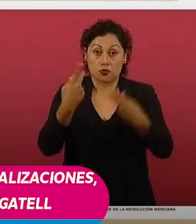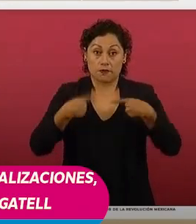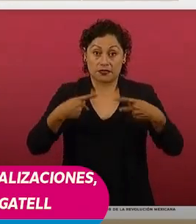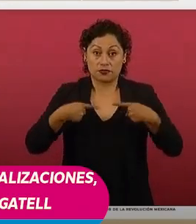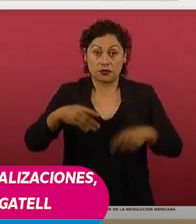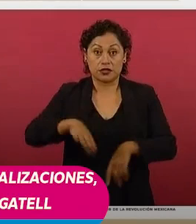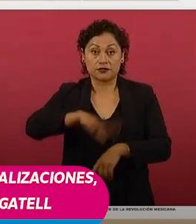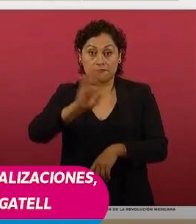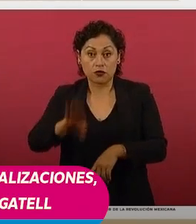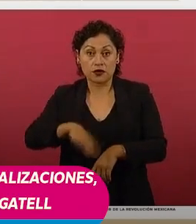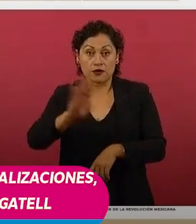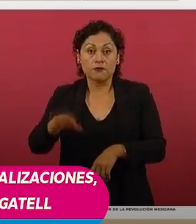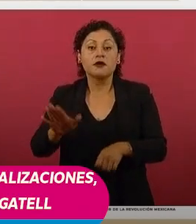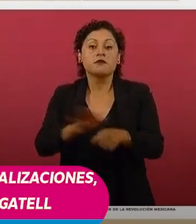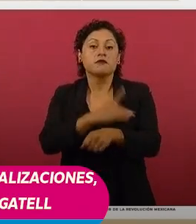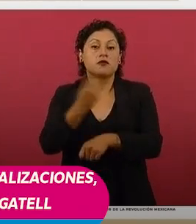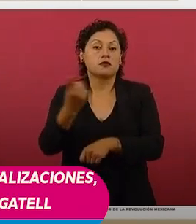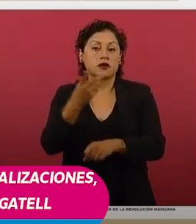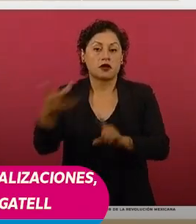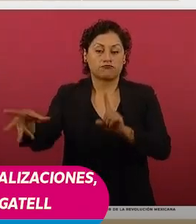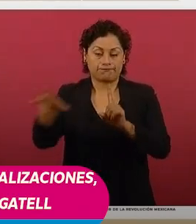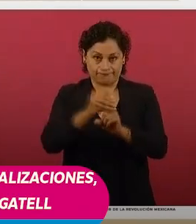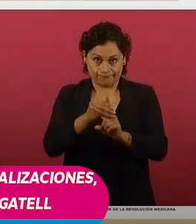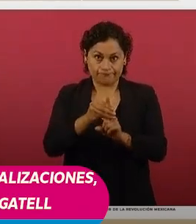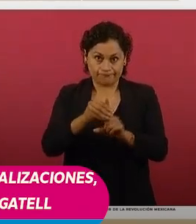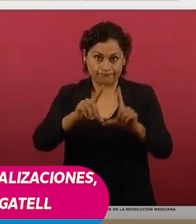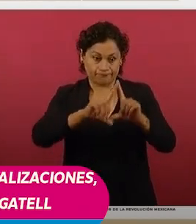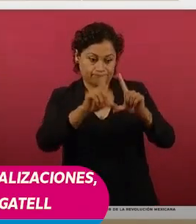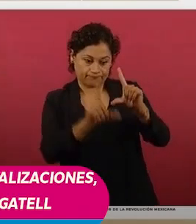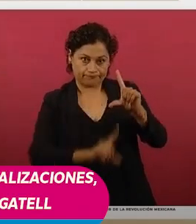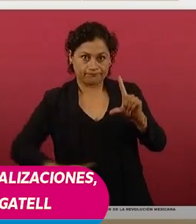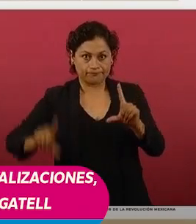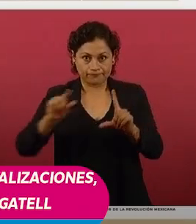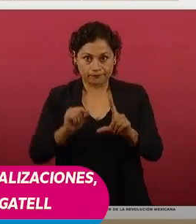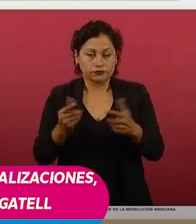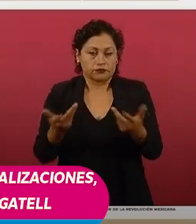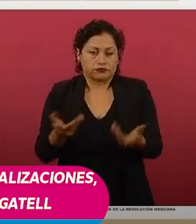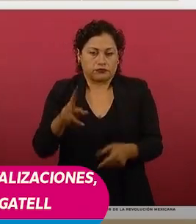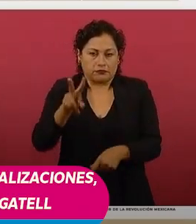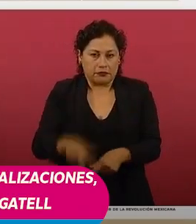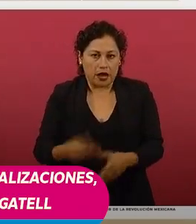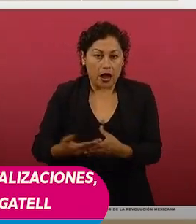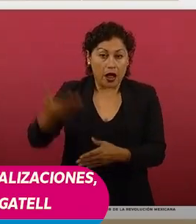es una cifra notoriamente menor